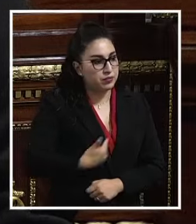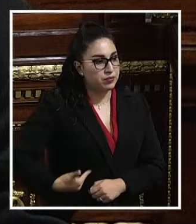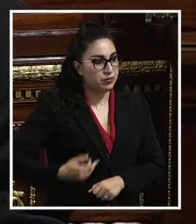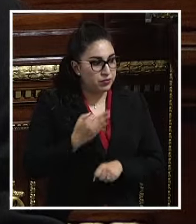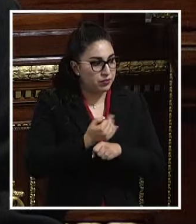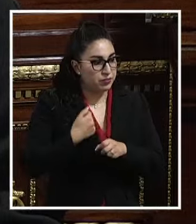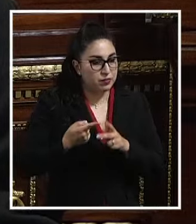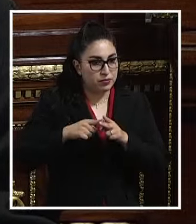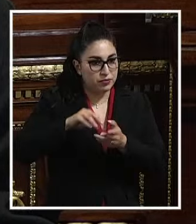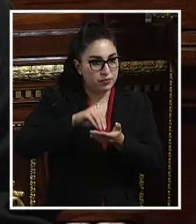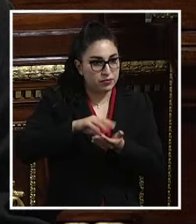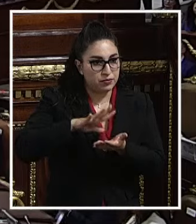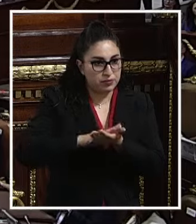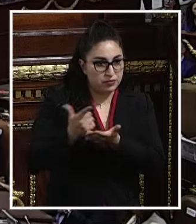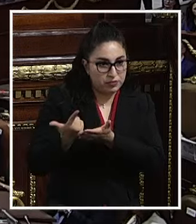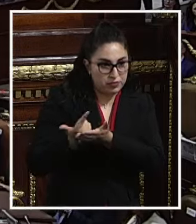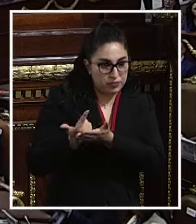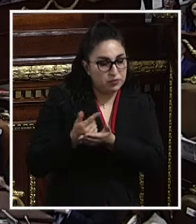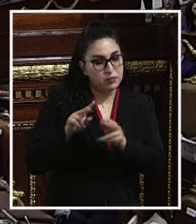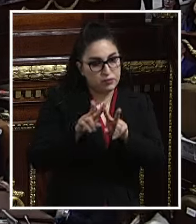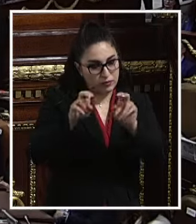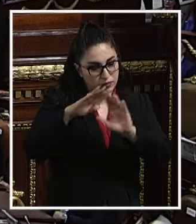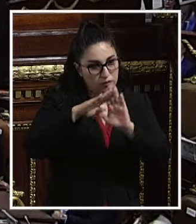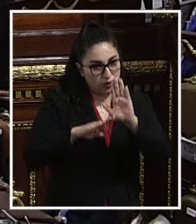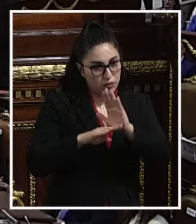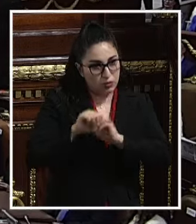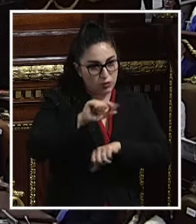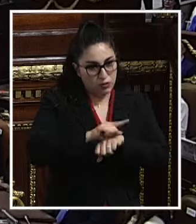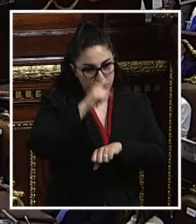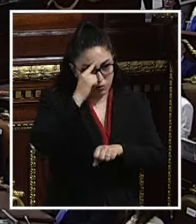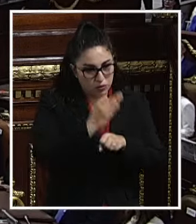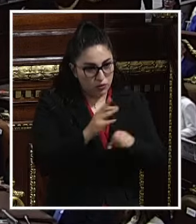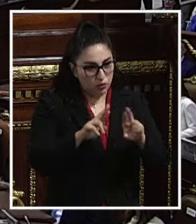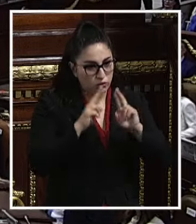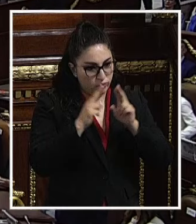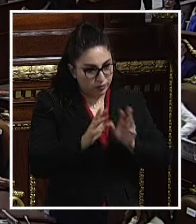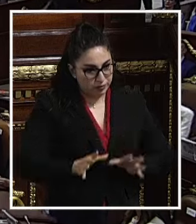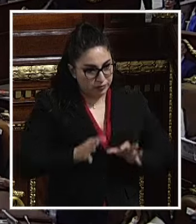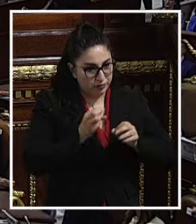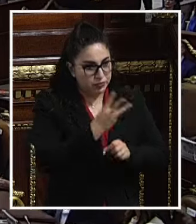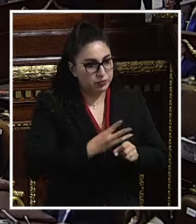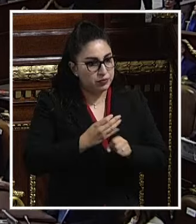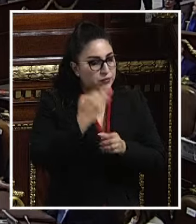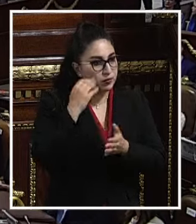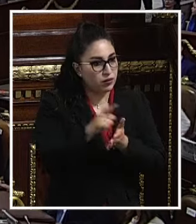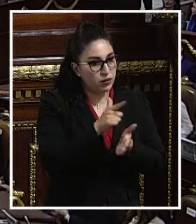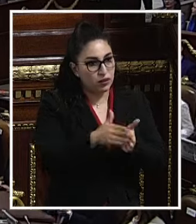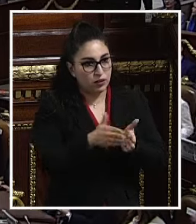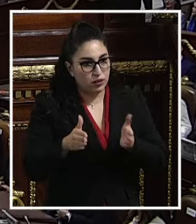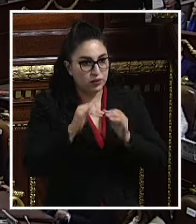se procederá a dar lectura al orden del día de la sesión constitutiva.